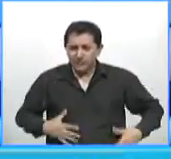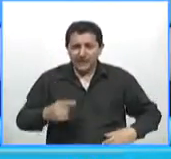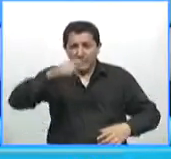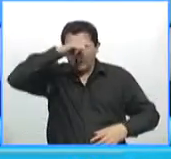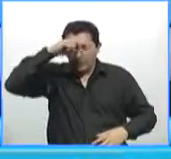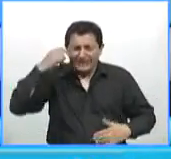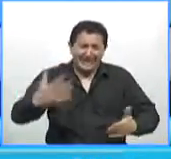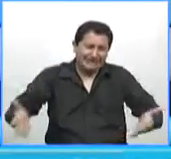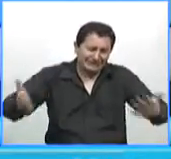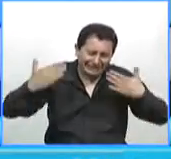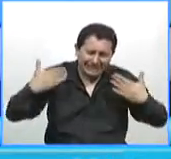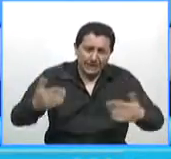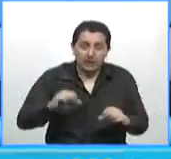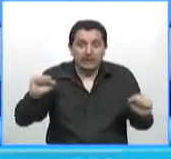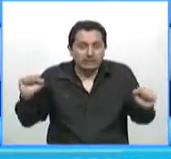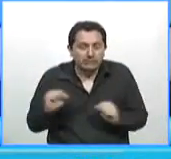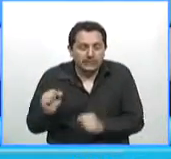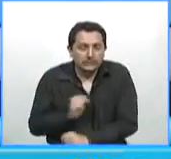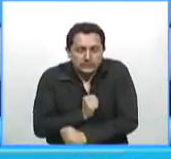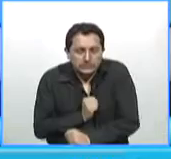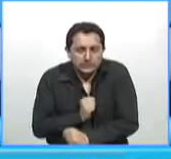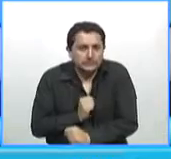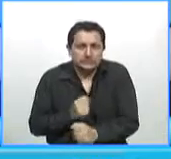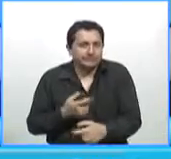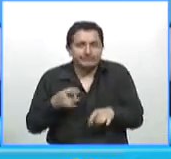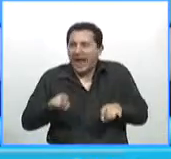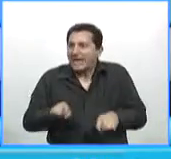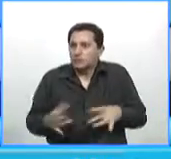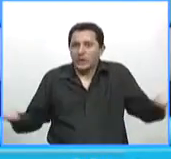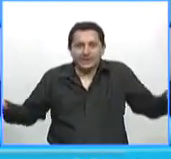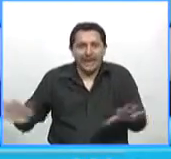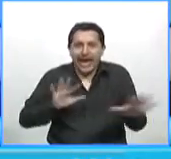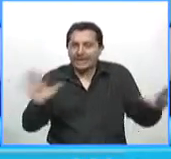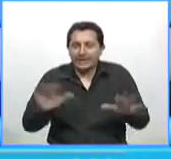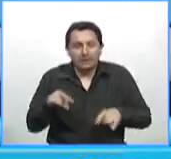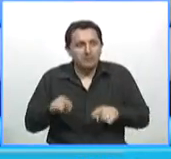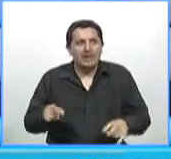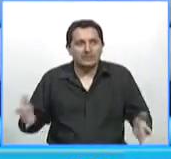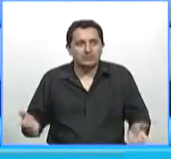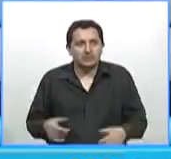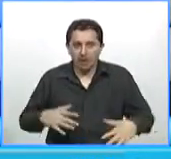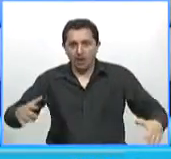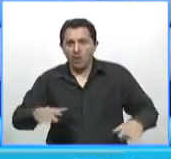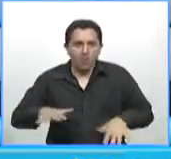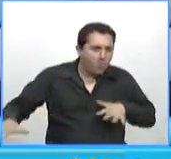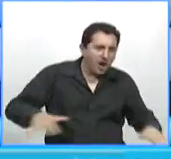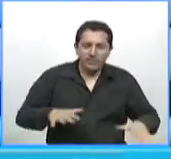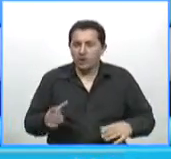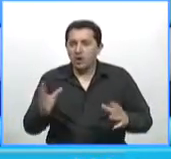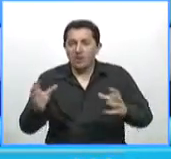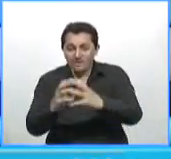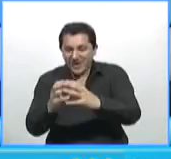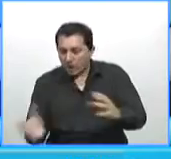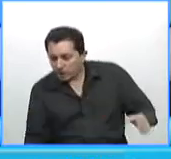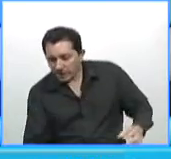no aguantás el calor, en invierno te morís de frío, o sea, no pegamos una. Entonces, sí, no tenés movilidad, no puedes agarrar la pelota con las manos,